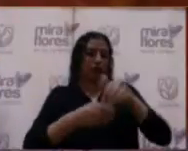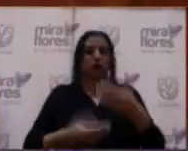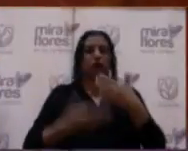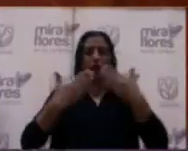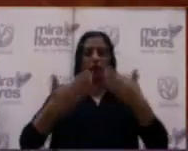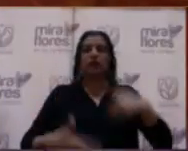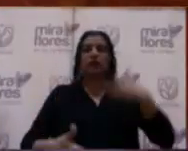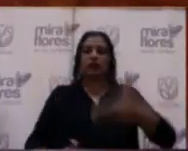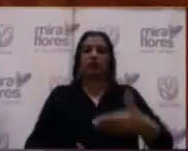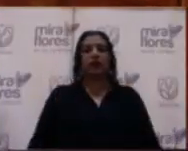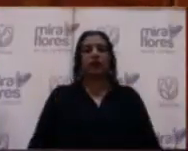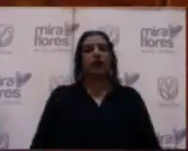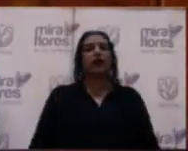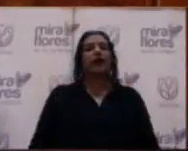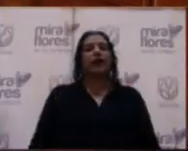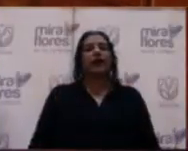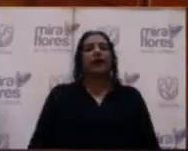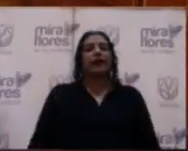siguiente punto, por favor.